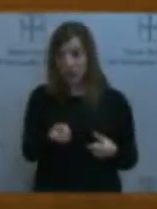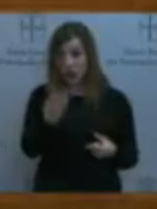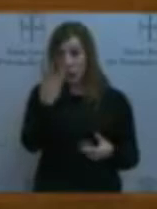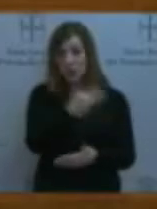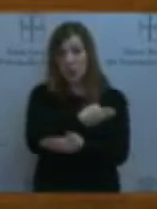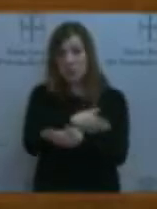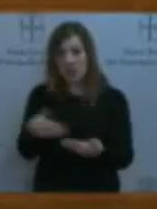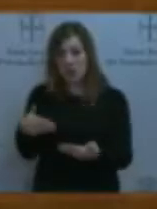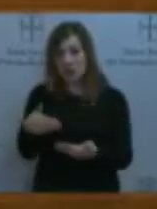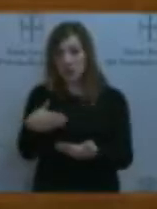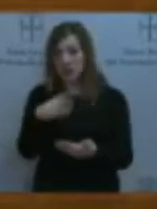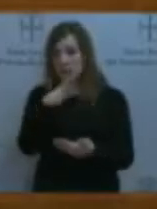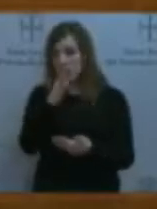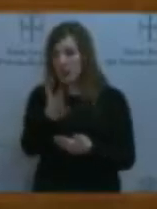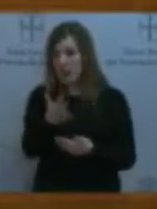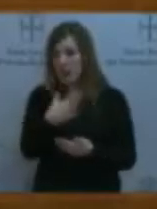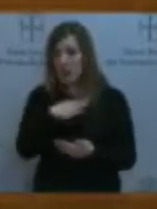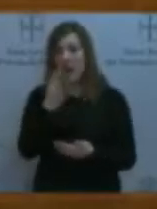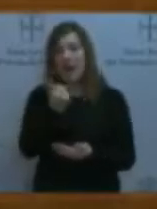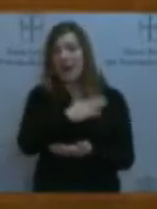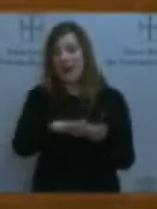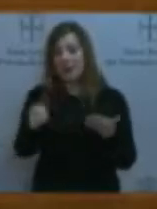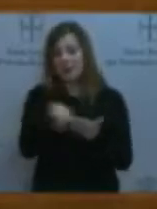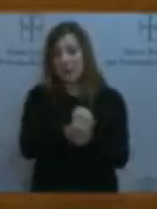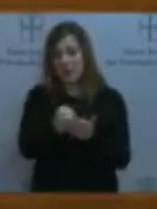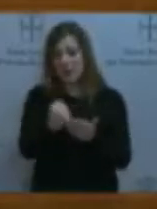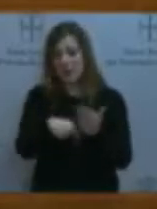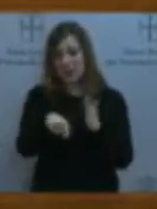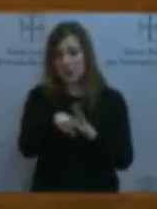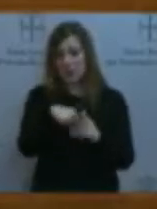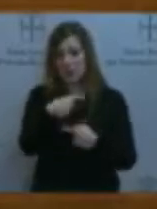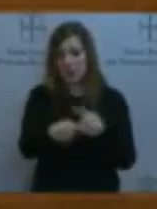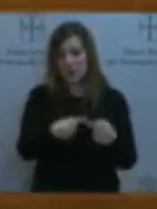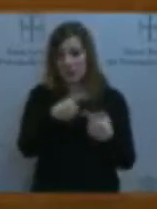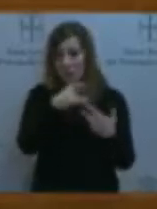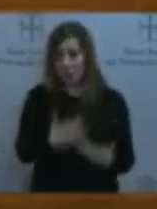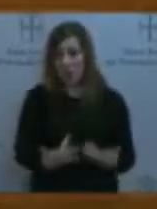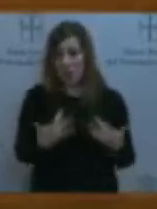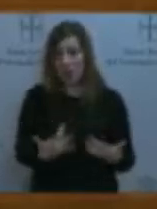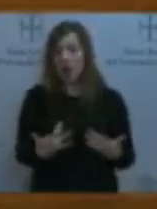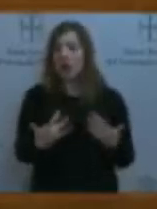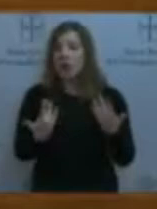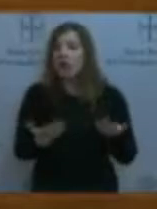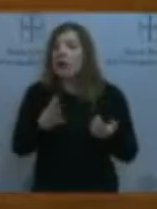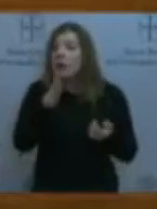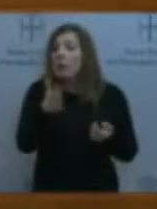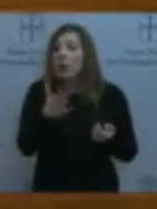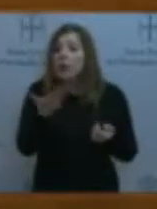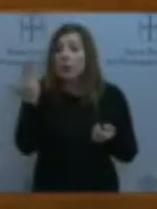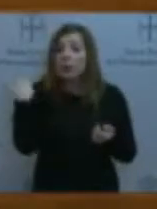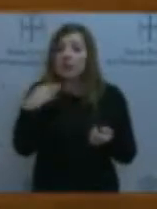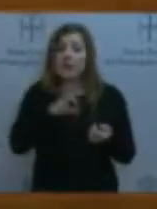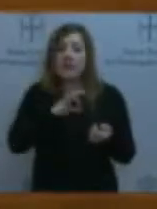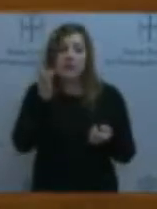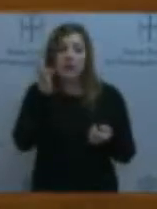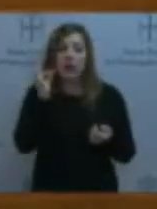millones para hacer gratis las matrículas de las familias actualmente existentes. Cuando la señora Fernández dice, ¿pero